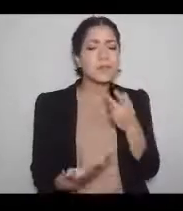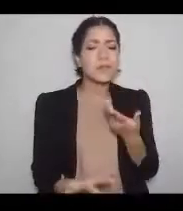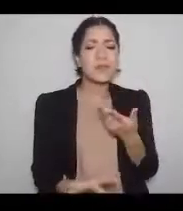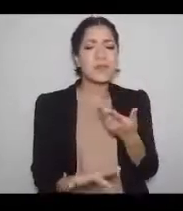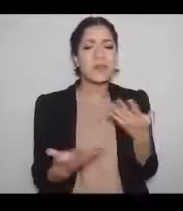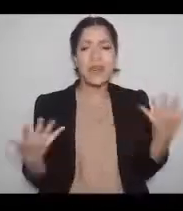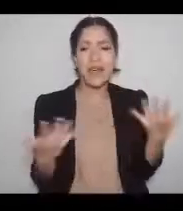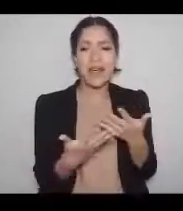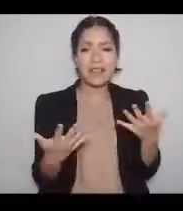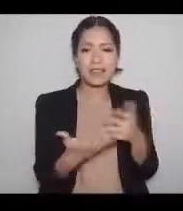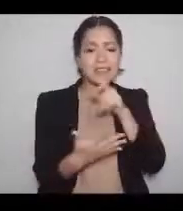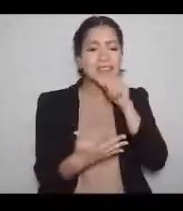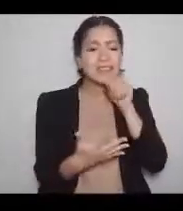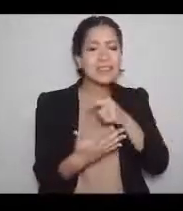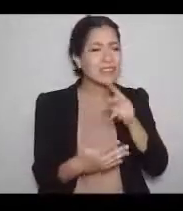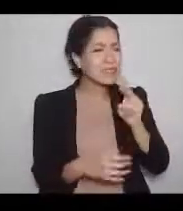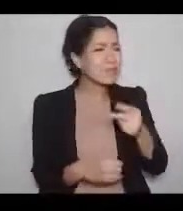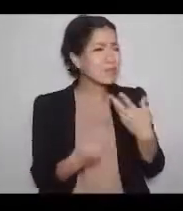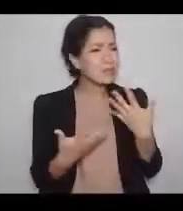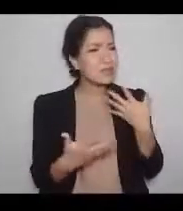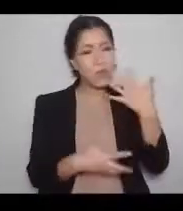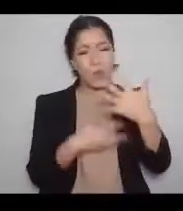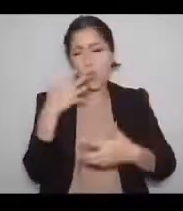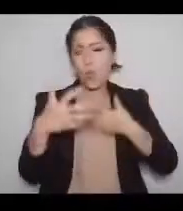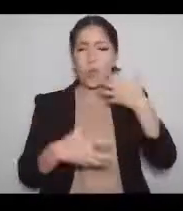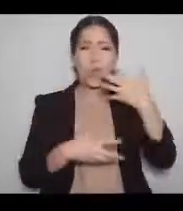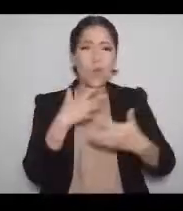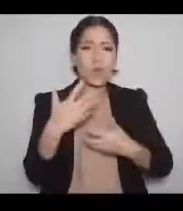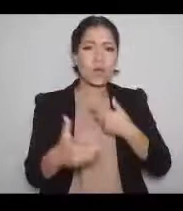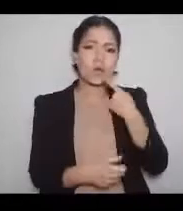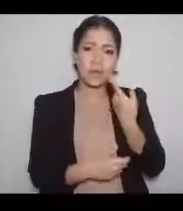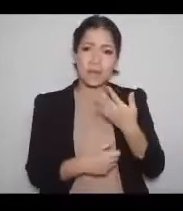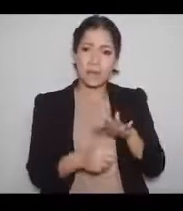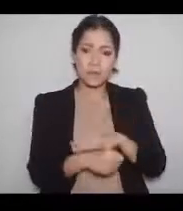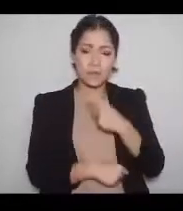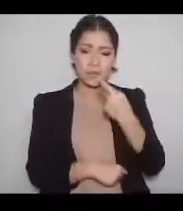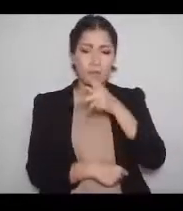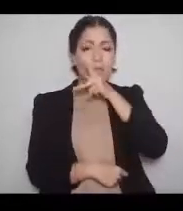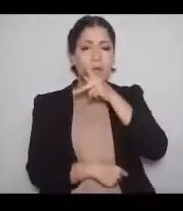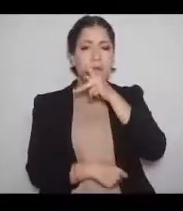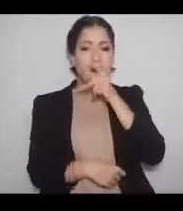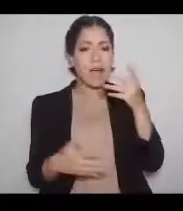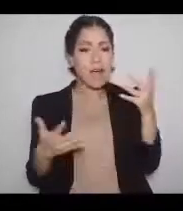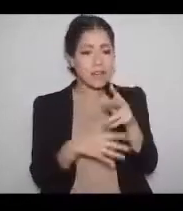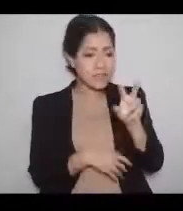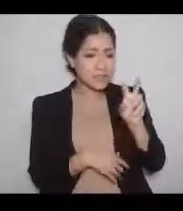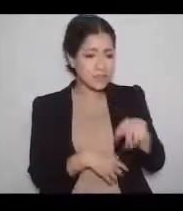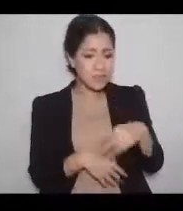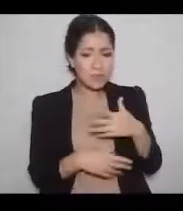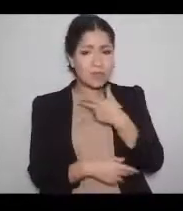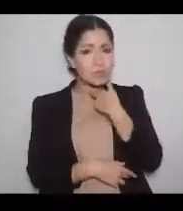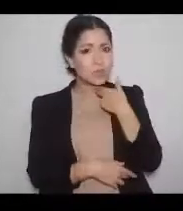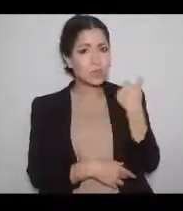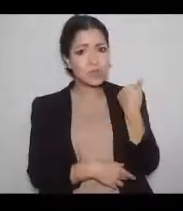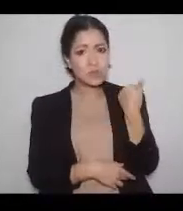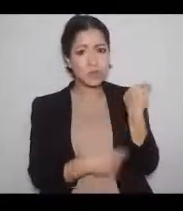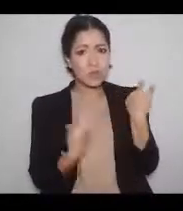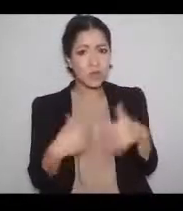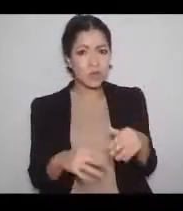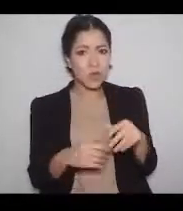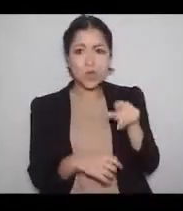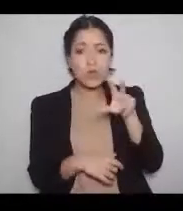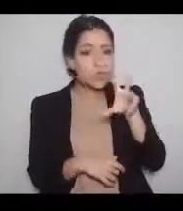el mundo. En el nombre del padre comete el más complicado de los suicidios. ¡No hagas eso!